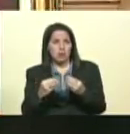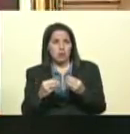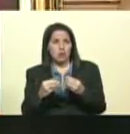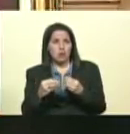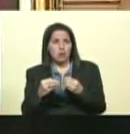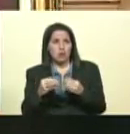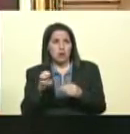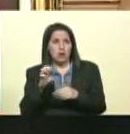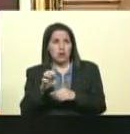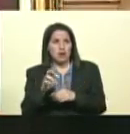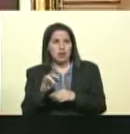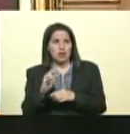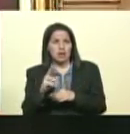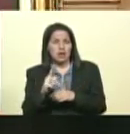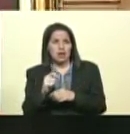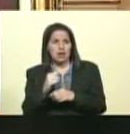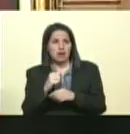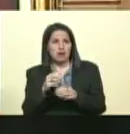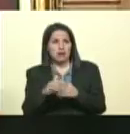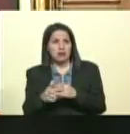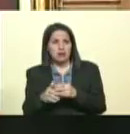Farías, a Ernesto Villegas,